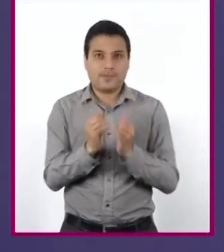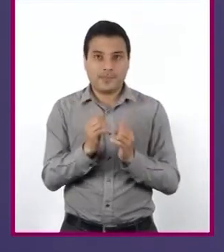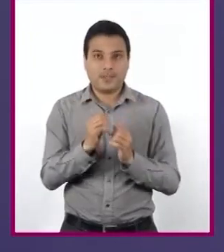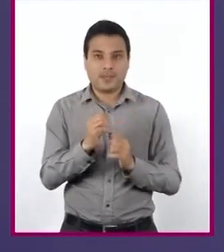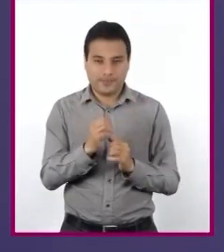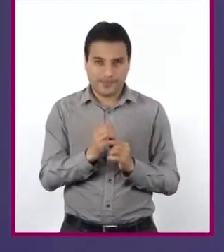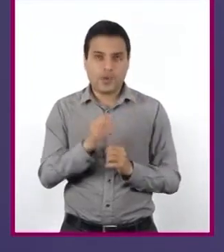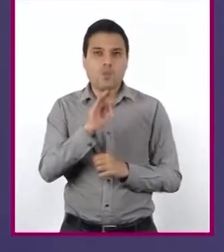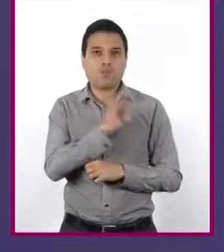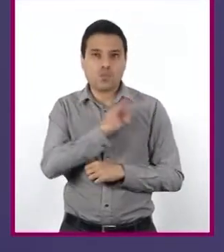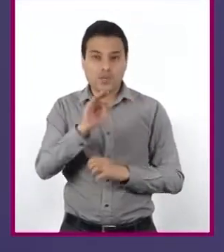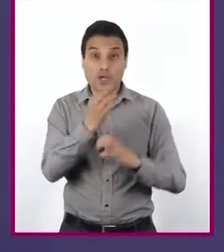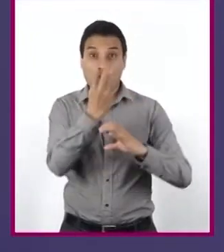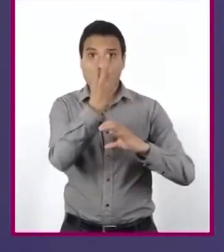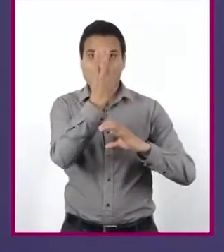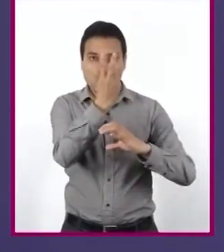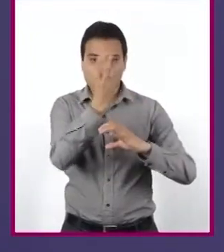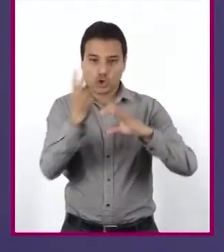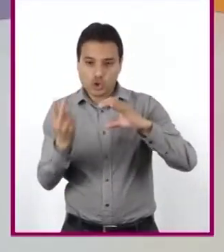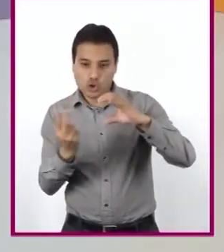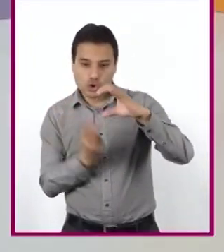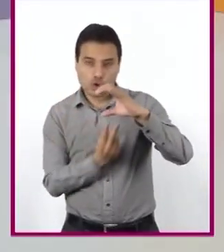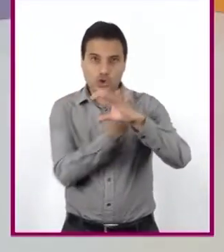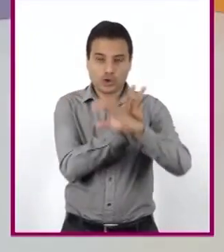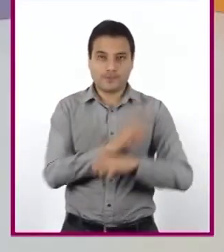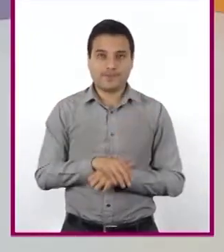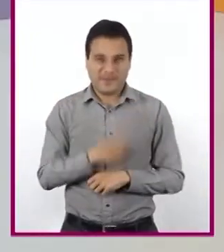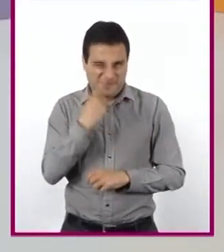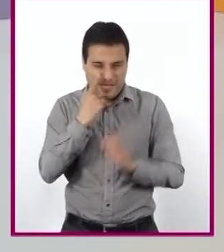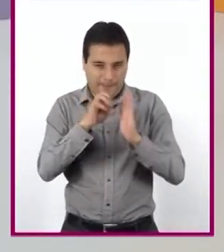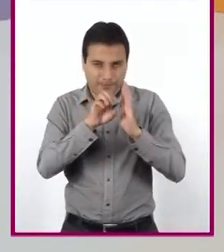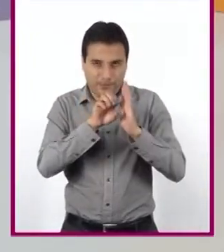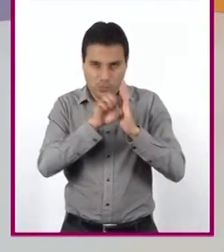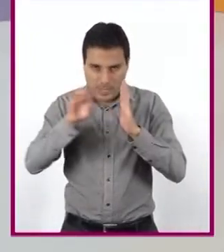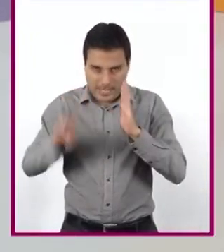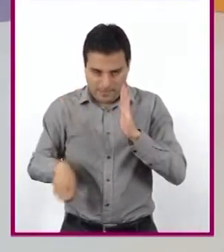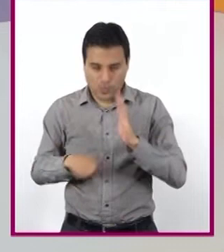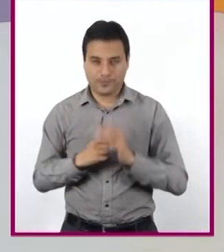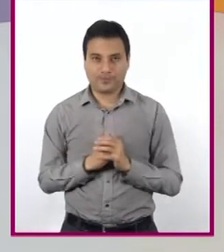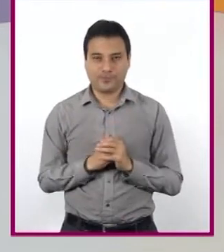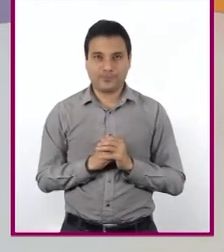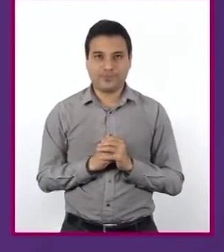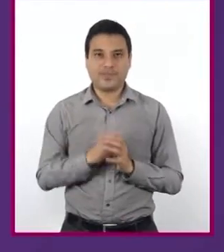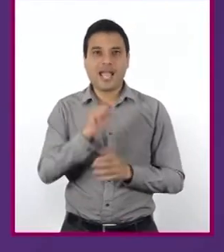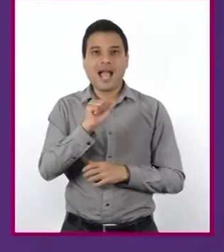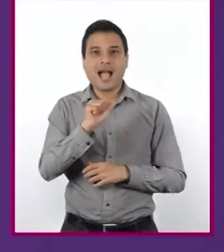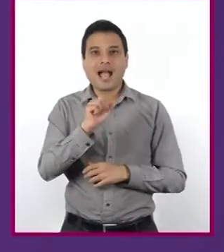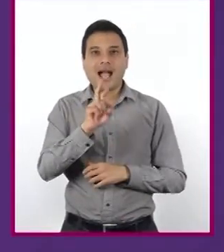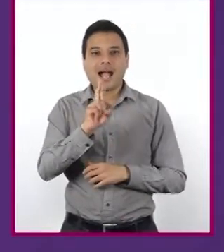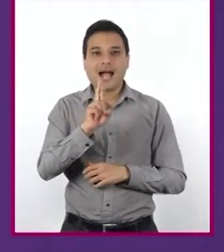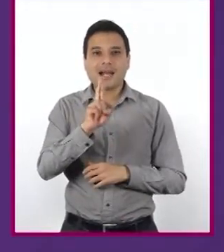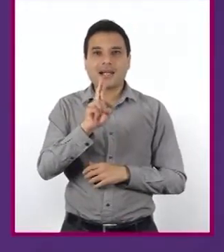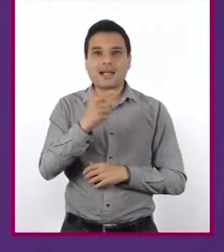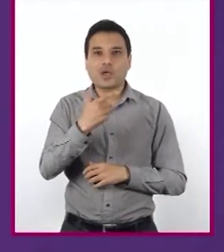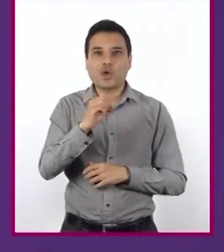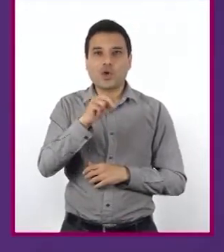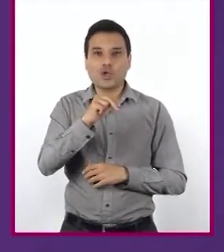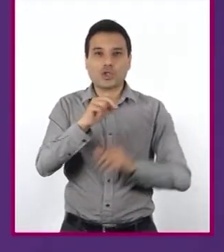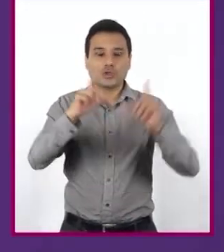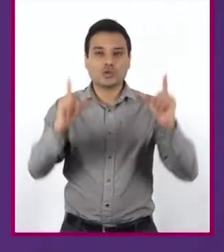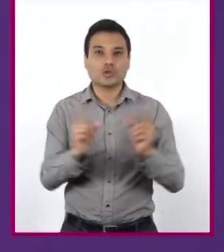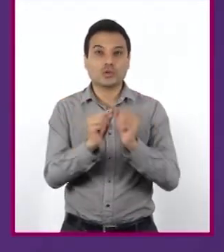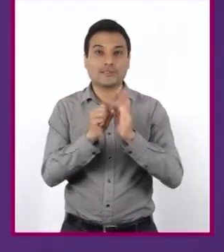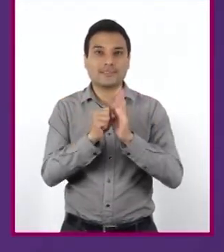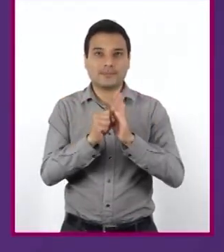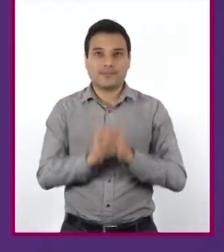pares en cada cuadrante. Ejemplo, el argón. Su símbolo es